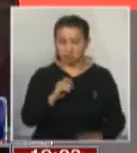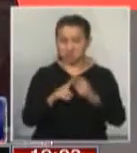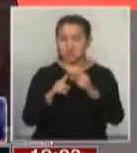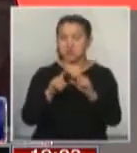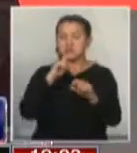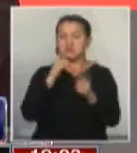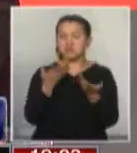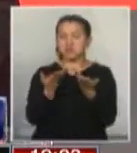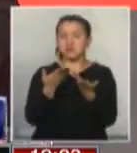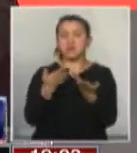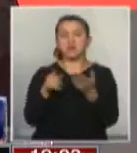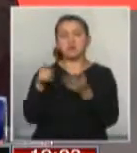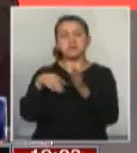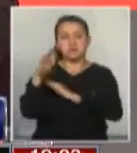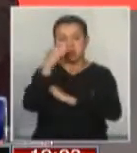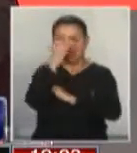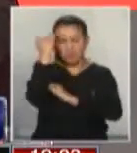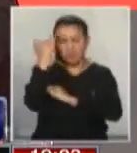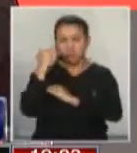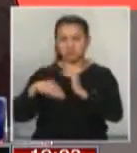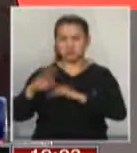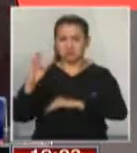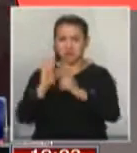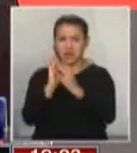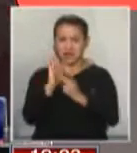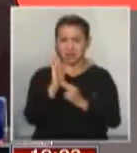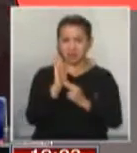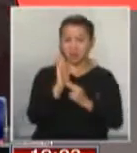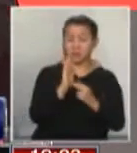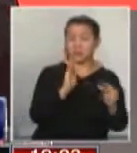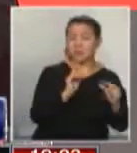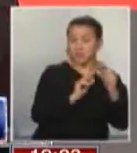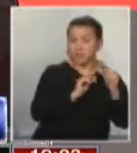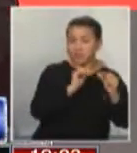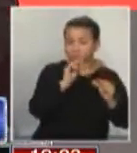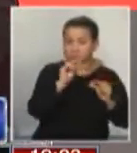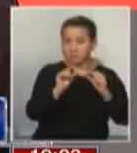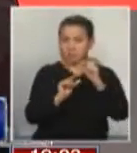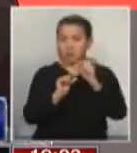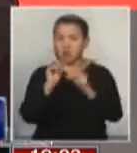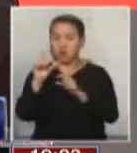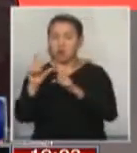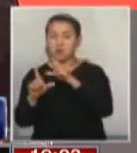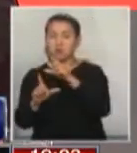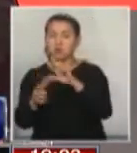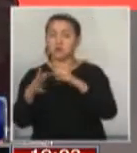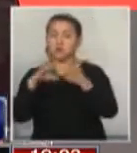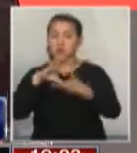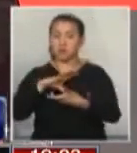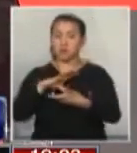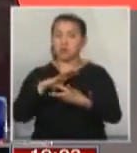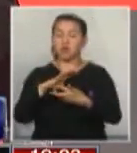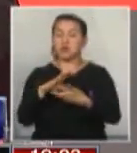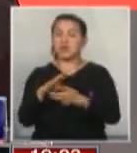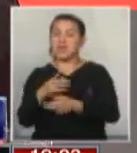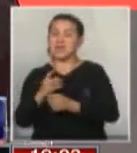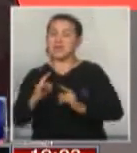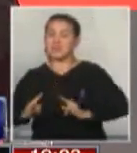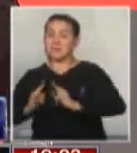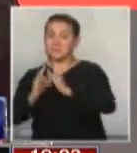más conocidos más leídos yo diría se ha impuesto poco a poco en el mundo hispánico ha sido traducido tardíamente